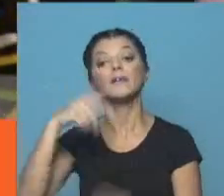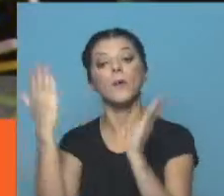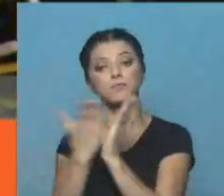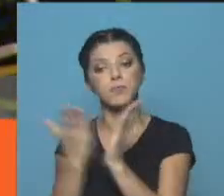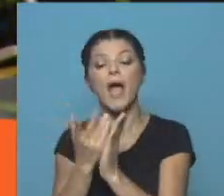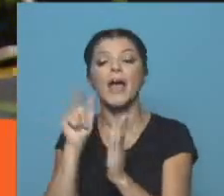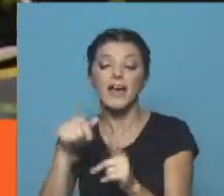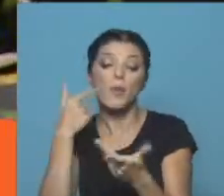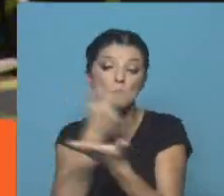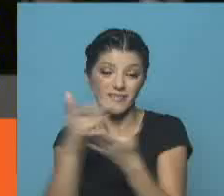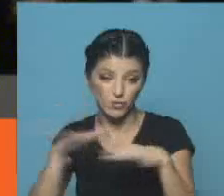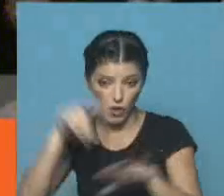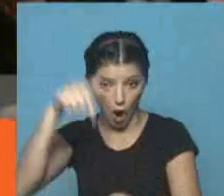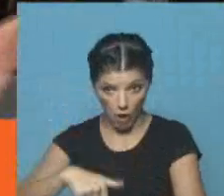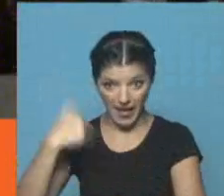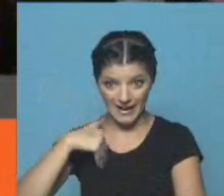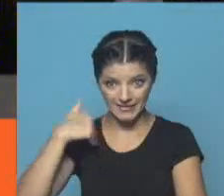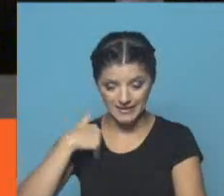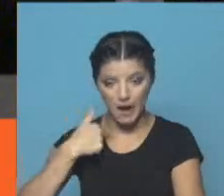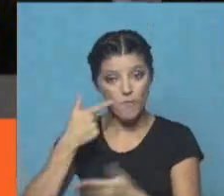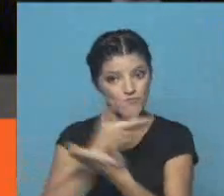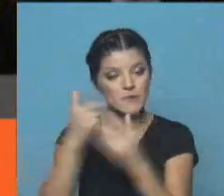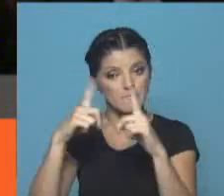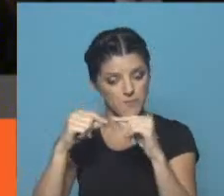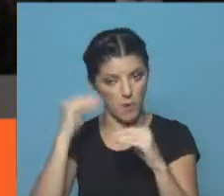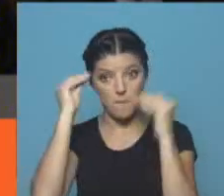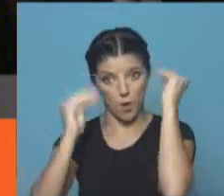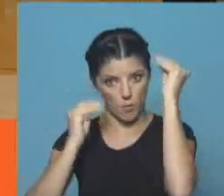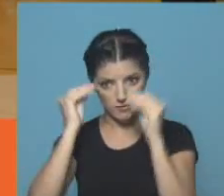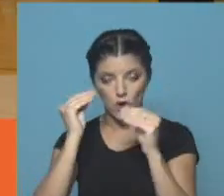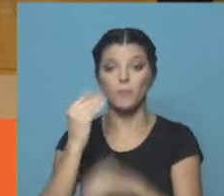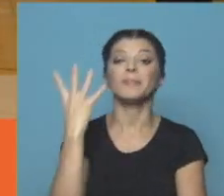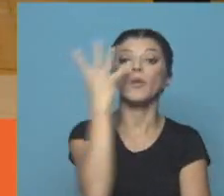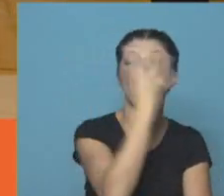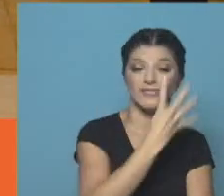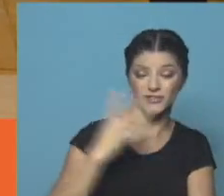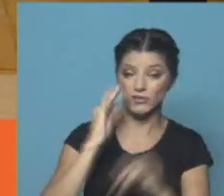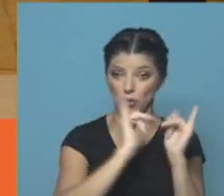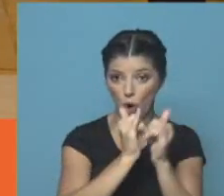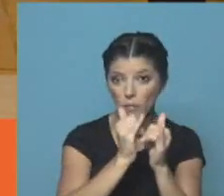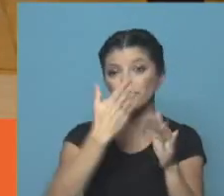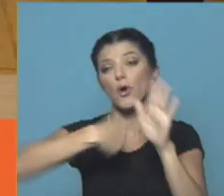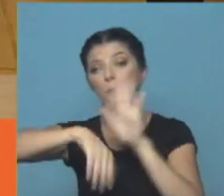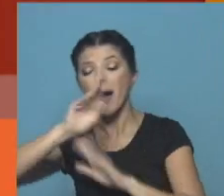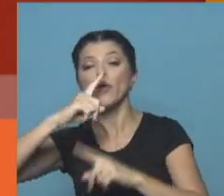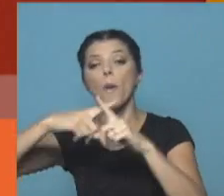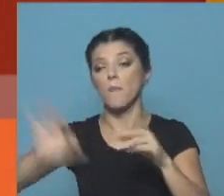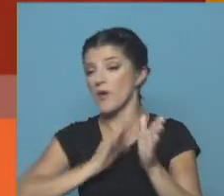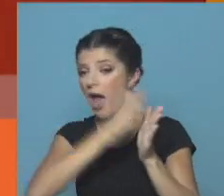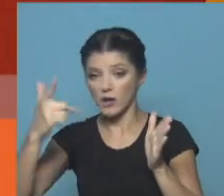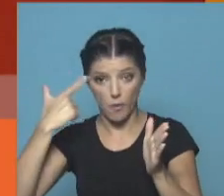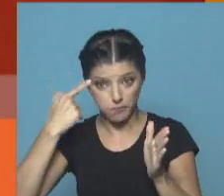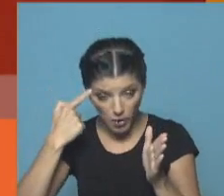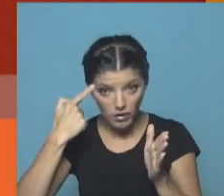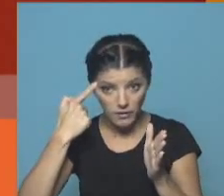país, muestra un dato alarmante. Más de 400 adolescentes se suicidan por año. 3 de